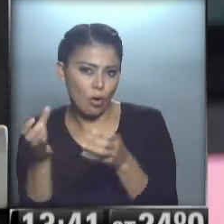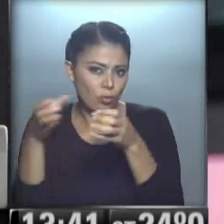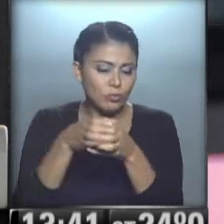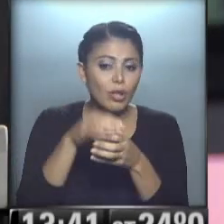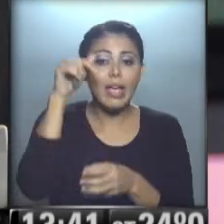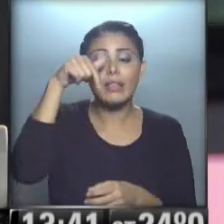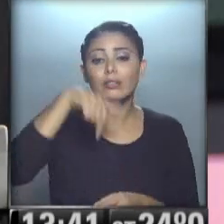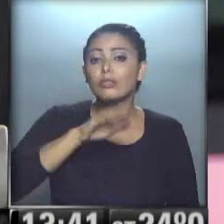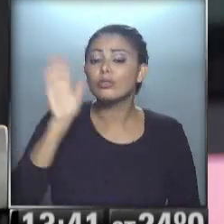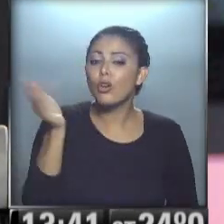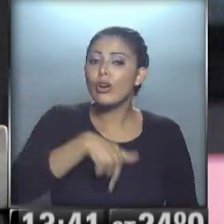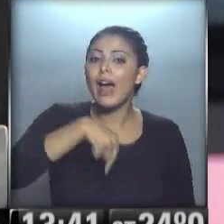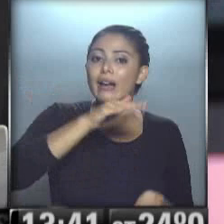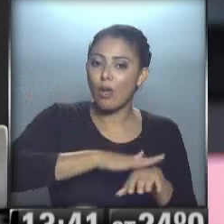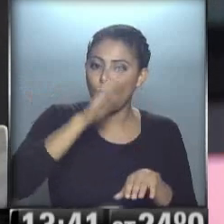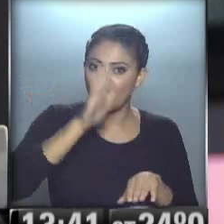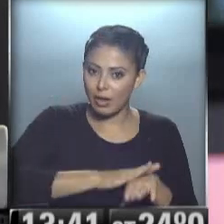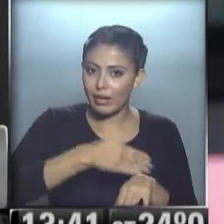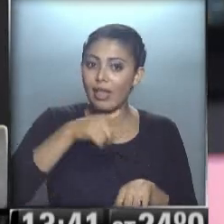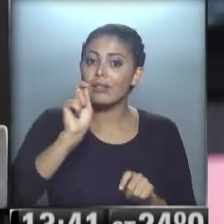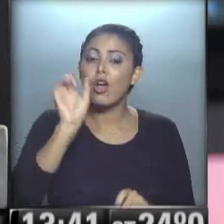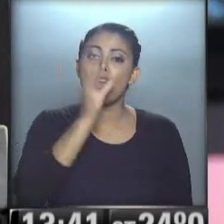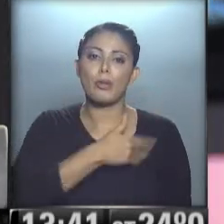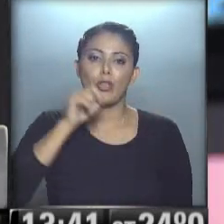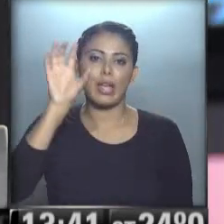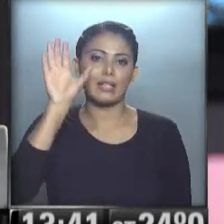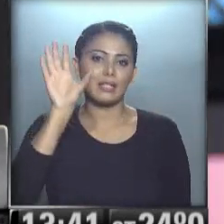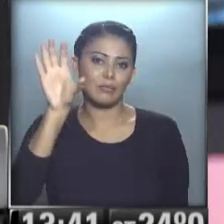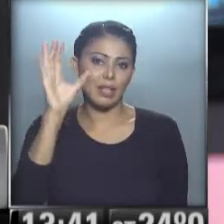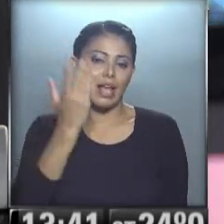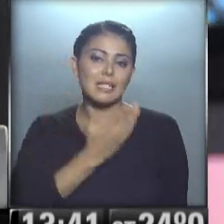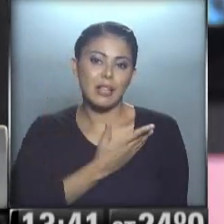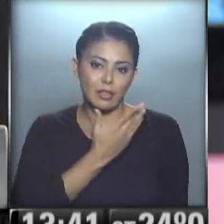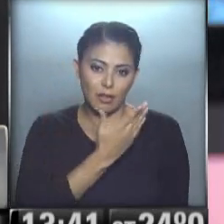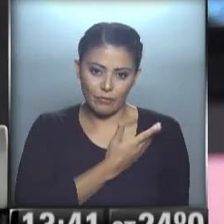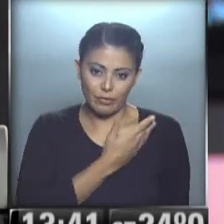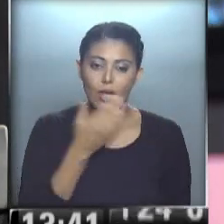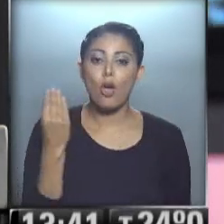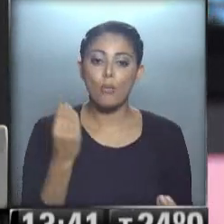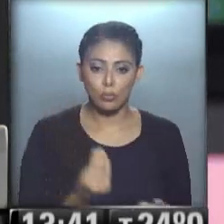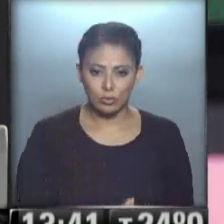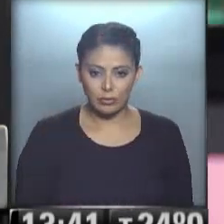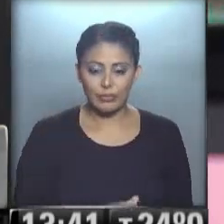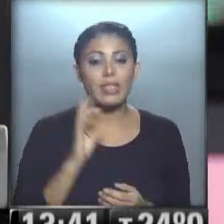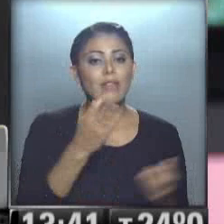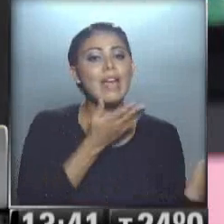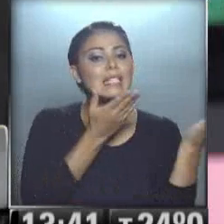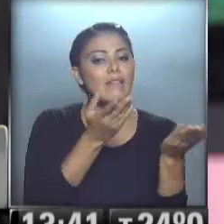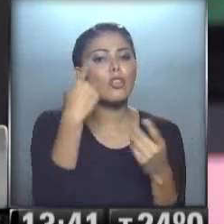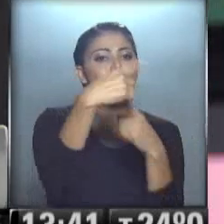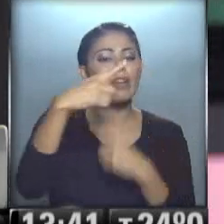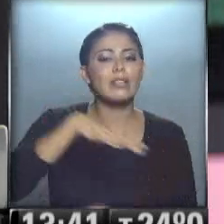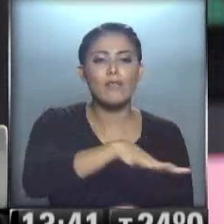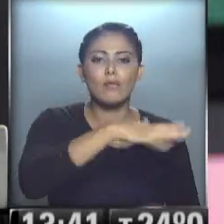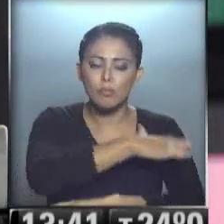de acá en adelante la responsabilidad es del Gobierno de Santa Fe en el sentido de llevar servicios a a los barrios